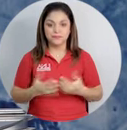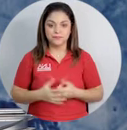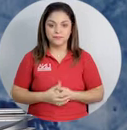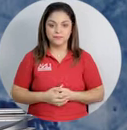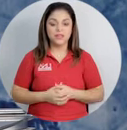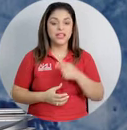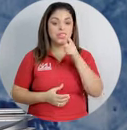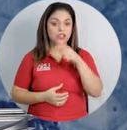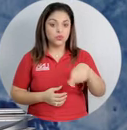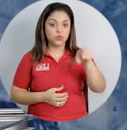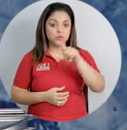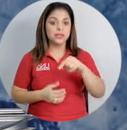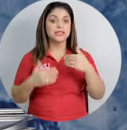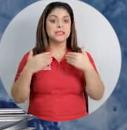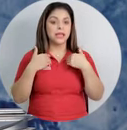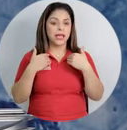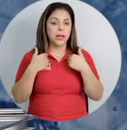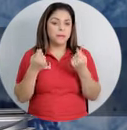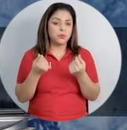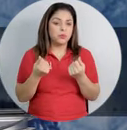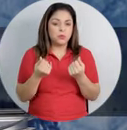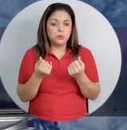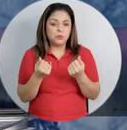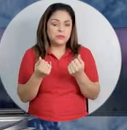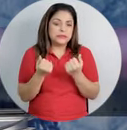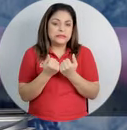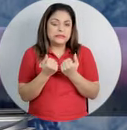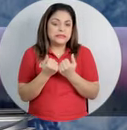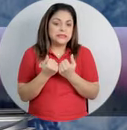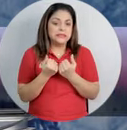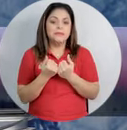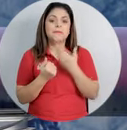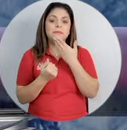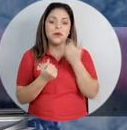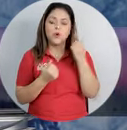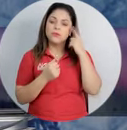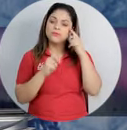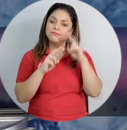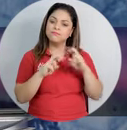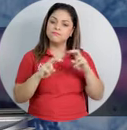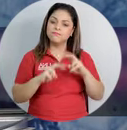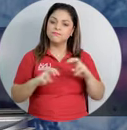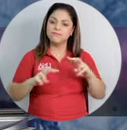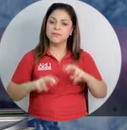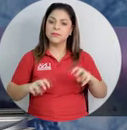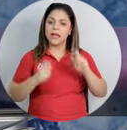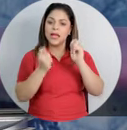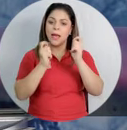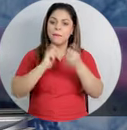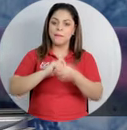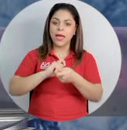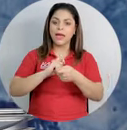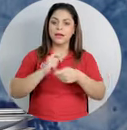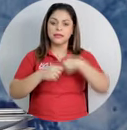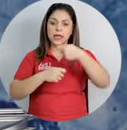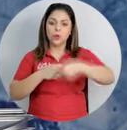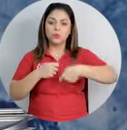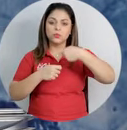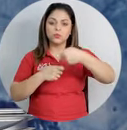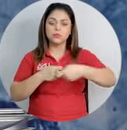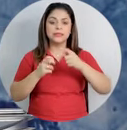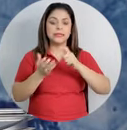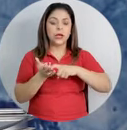que quienes tengan ese presupuesto así como muy talladito, evalúen la opción de refundir sus deudas o ampliar sus plazos de